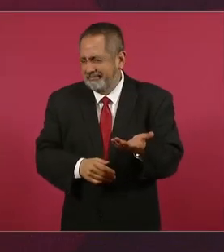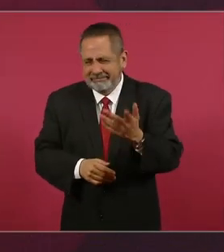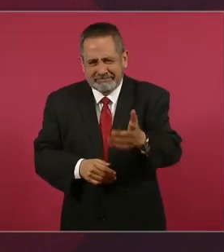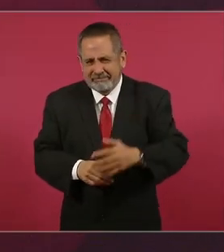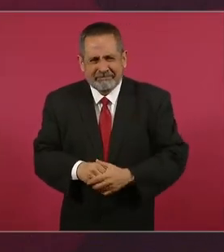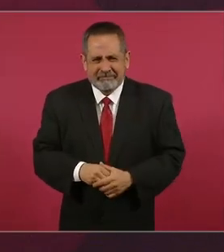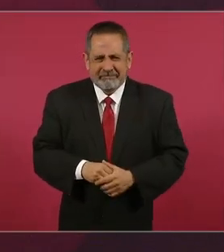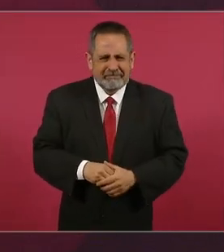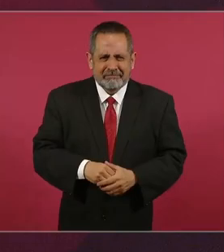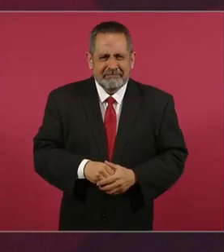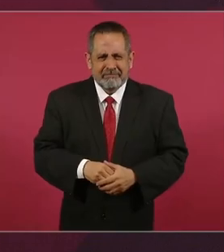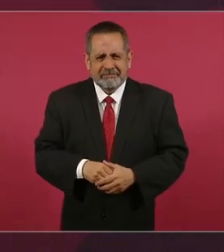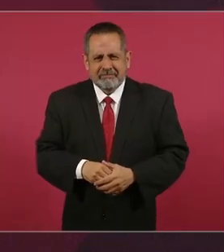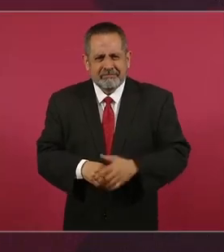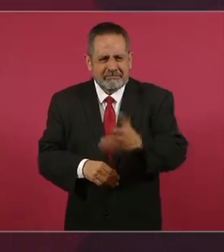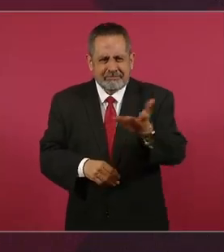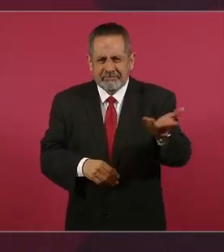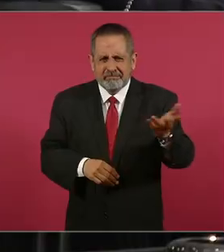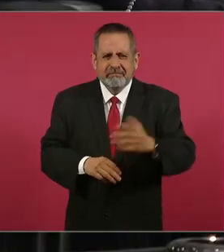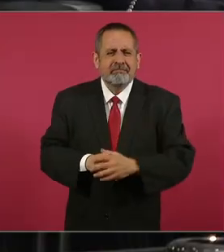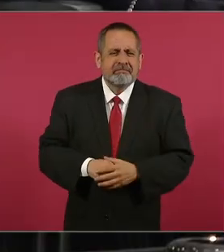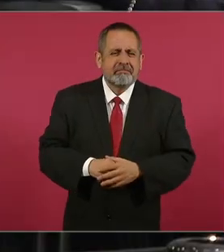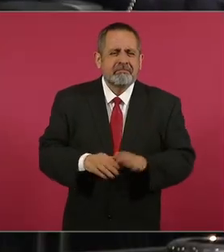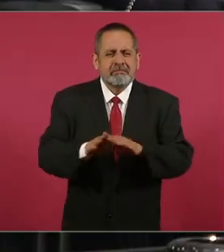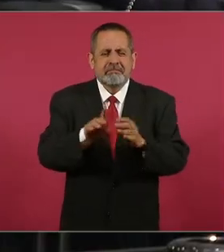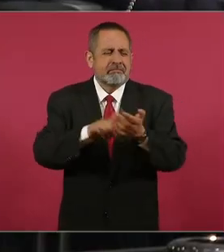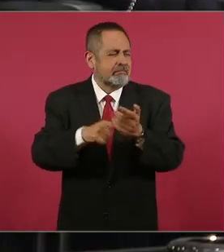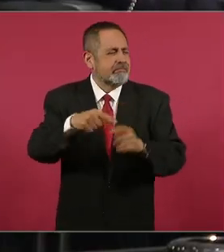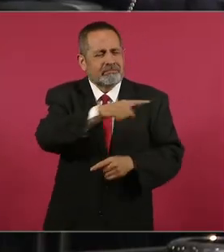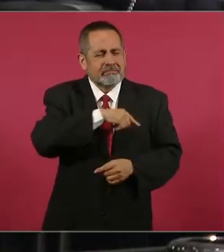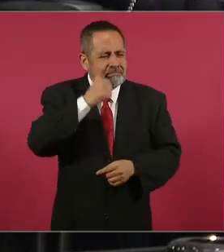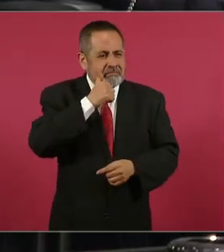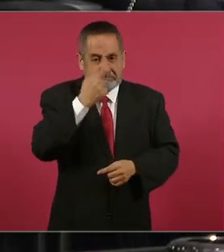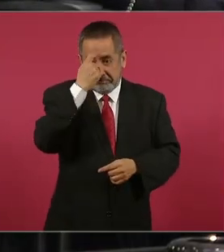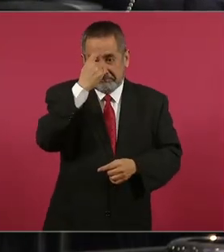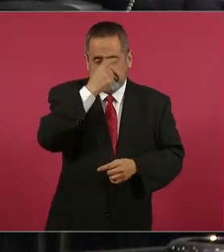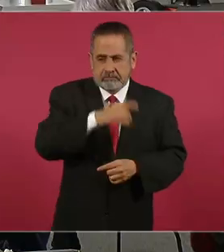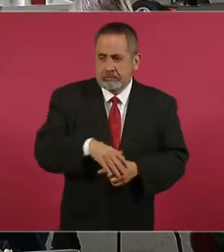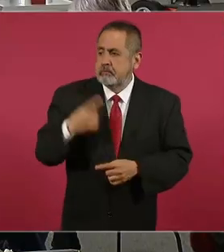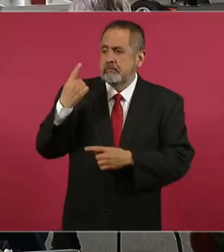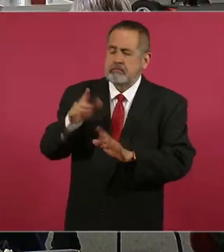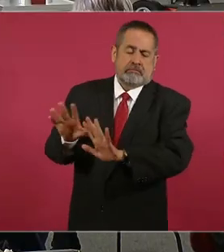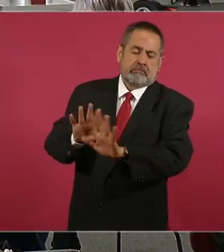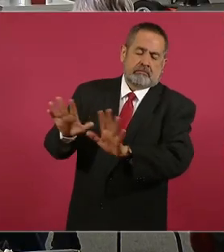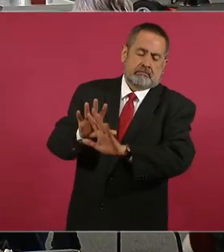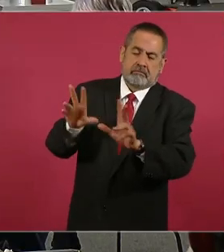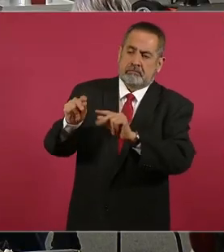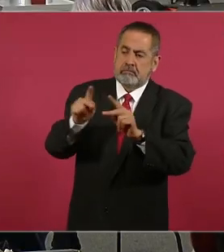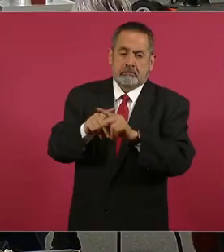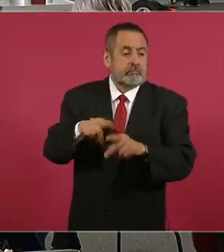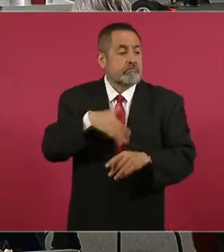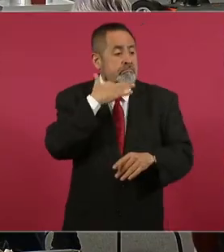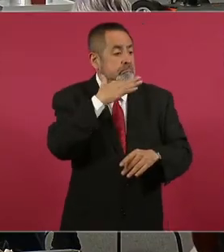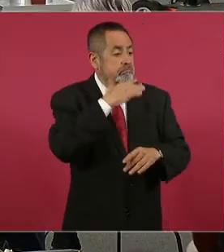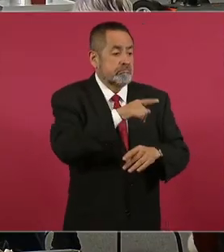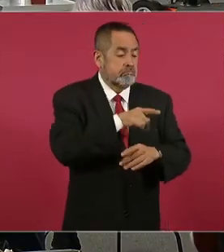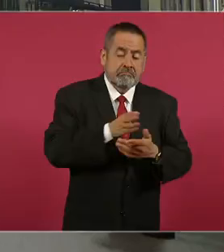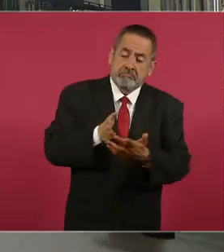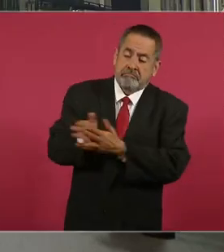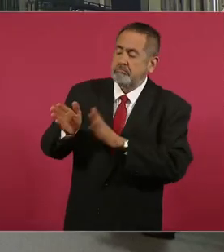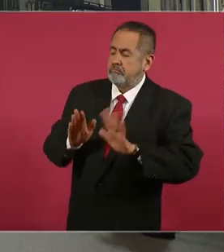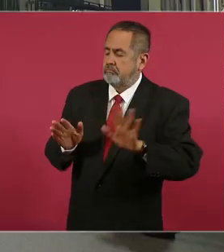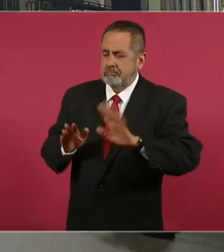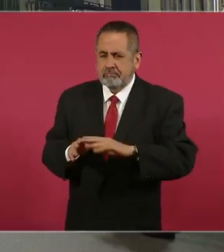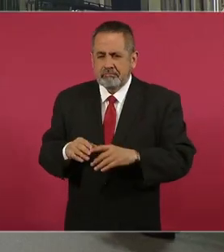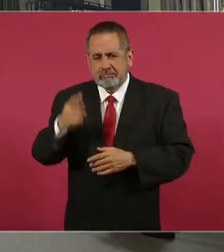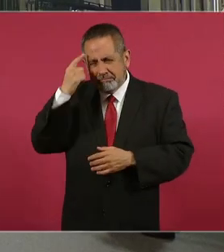sí es parte del desarrollo que utilizan también. Era muy usado, de que para qué va a ser un camino si va a entrar la